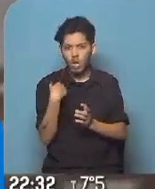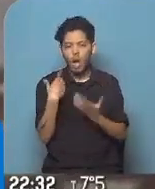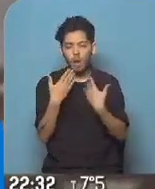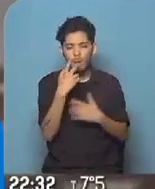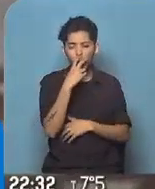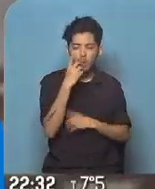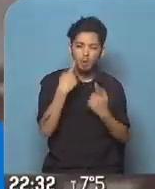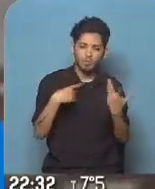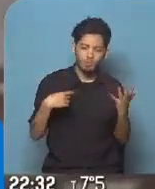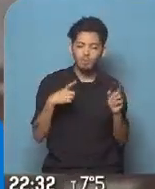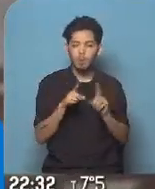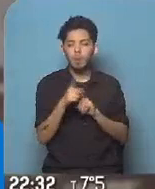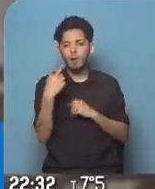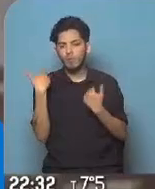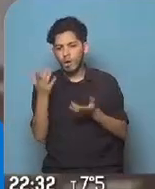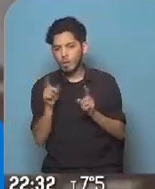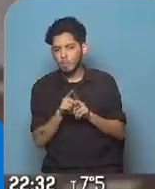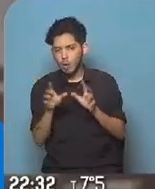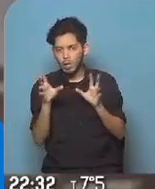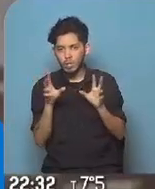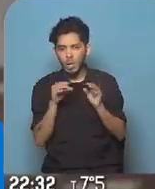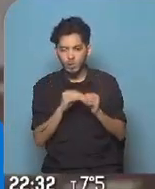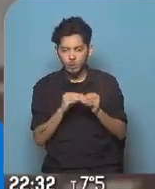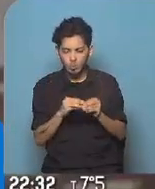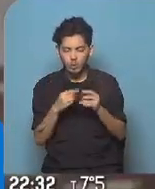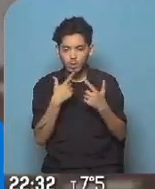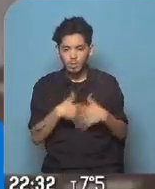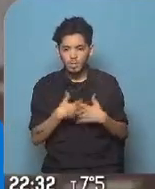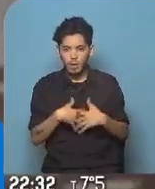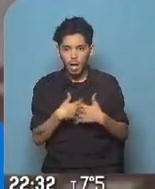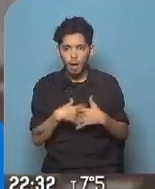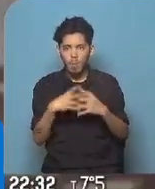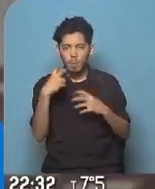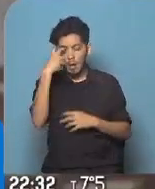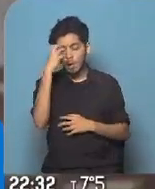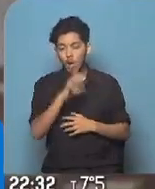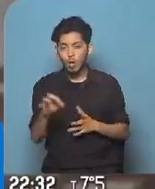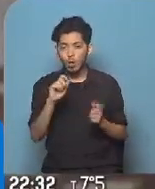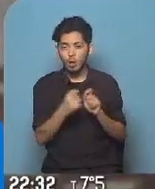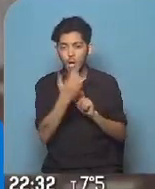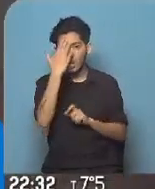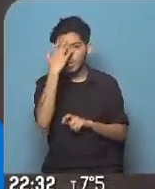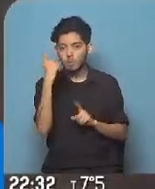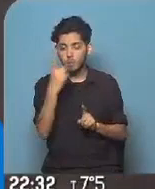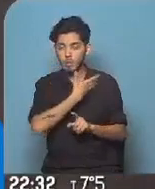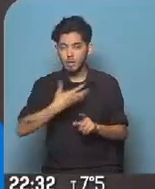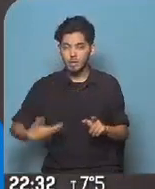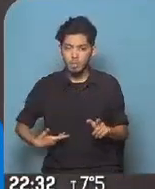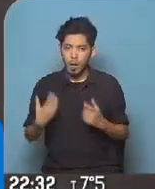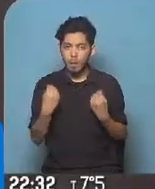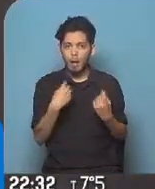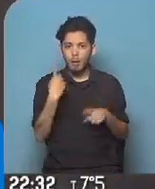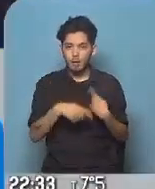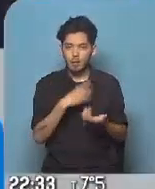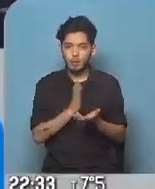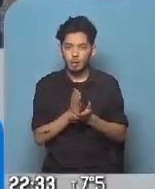pero fuera de eso y de lo que significa el sistema parlamentario o modificar la constitución en el presidencialismo para